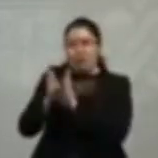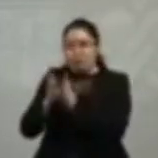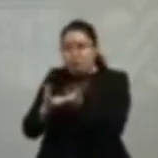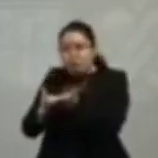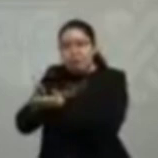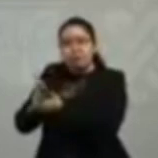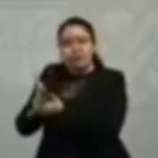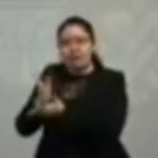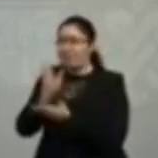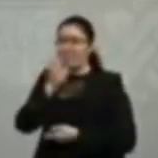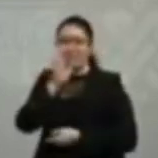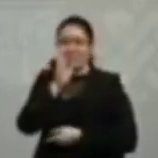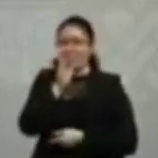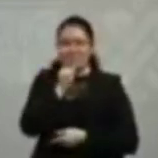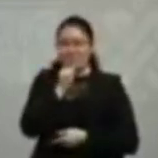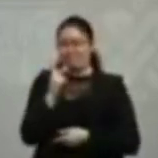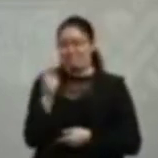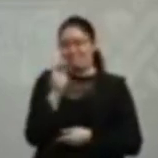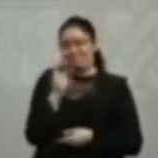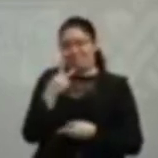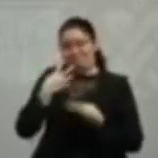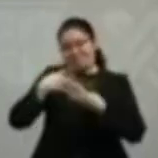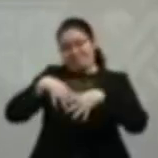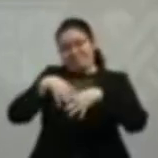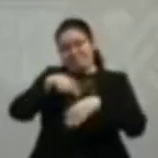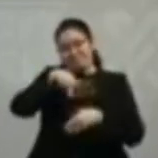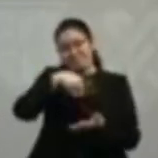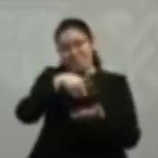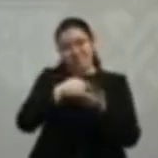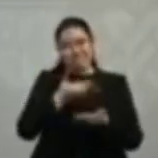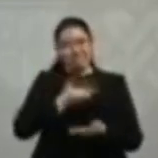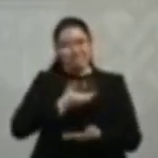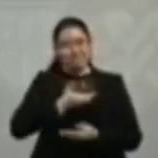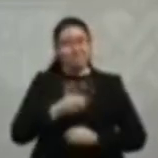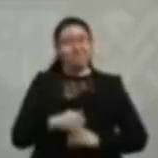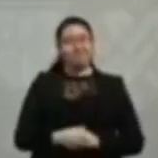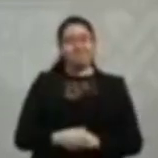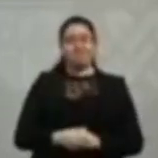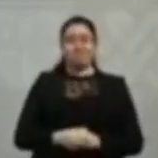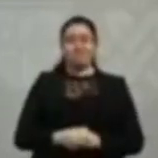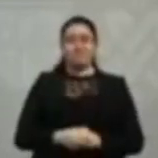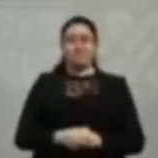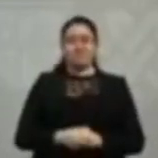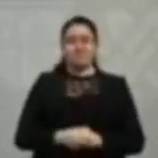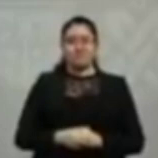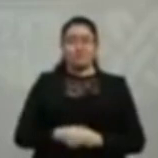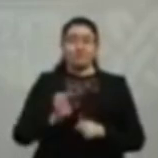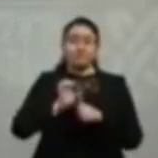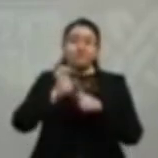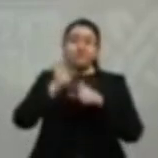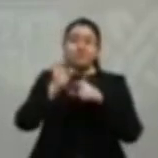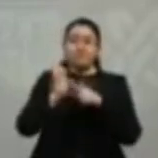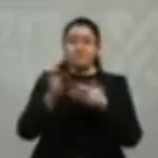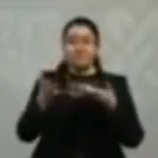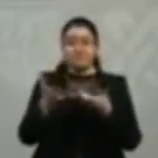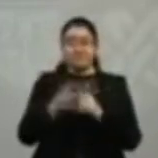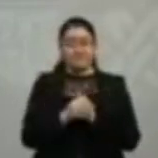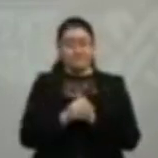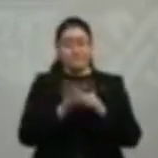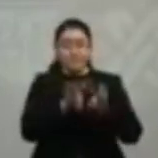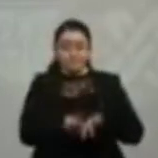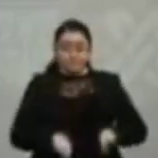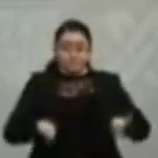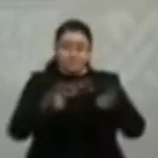que coexistieran las dos protestas en el Zócalo. Cuanto más, en particular